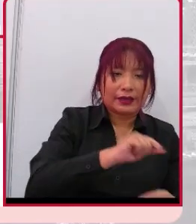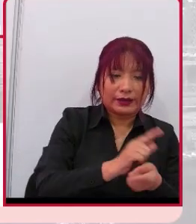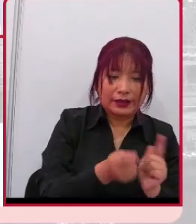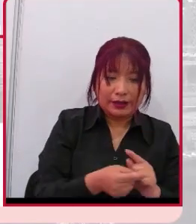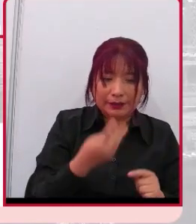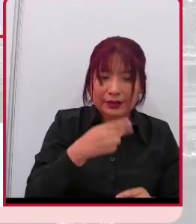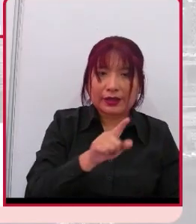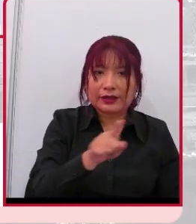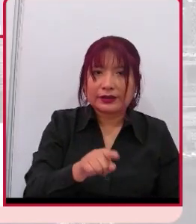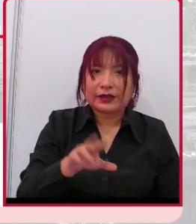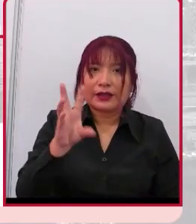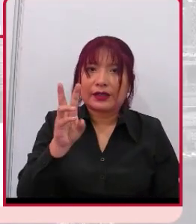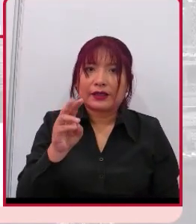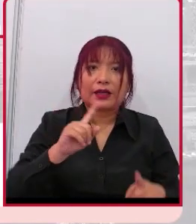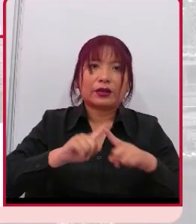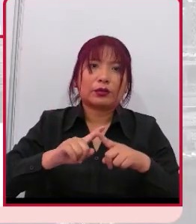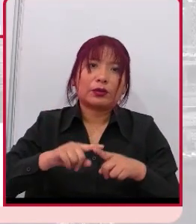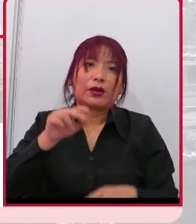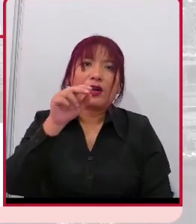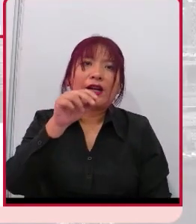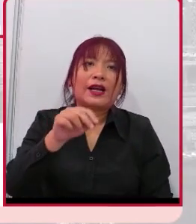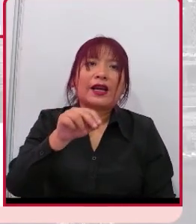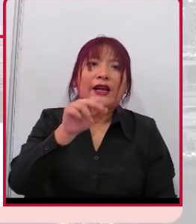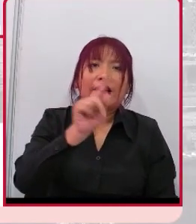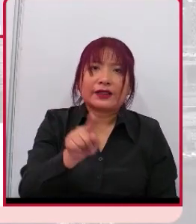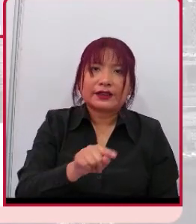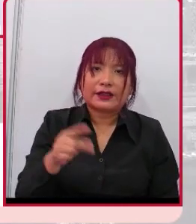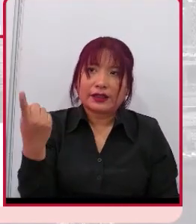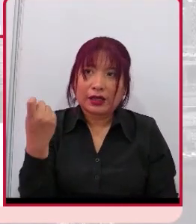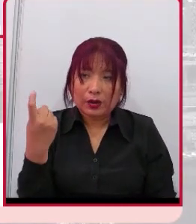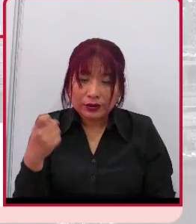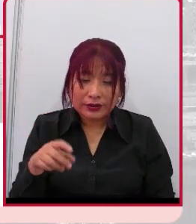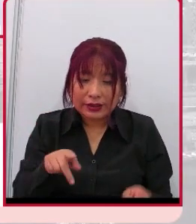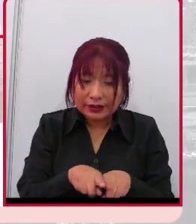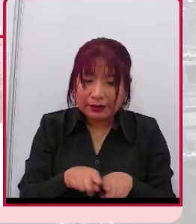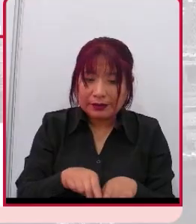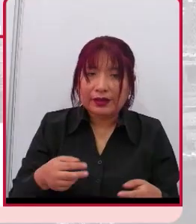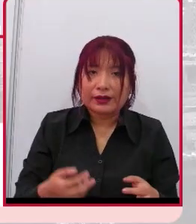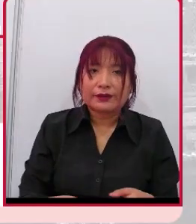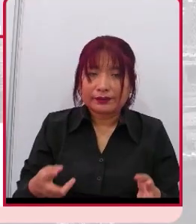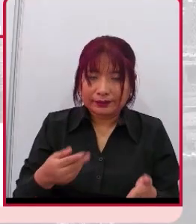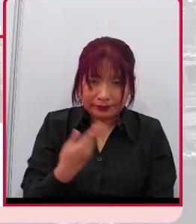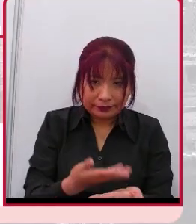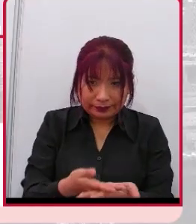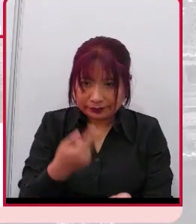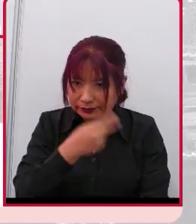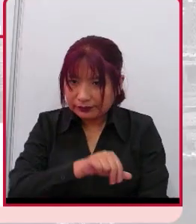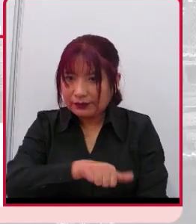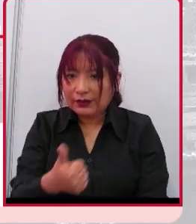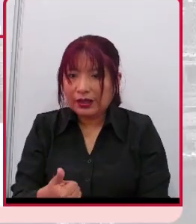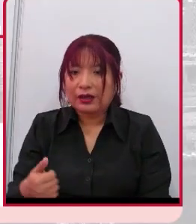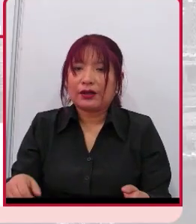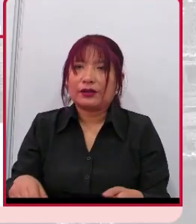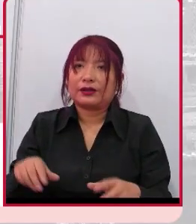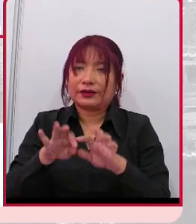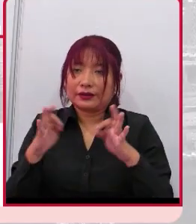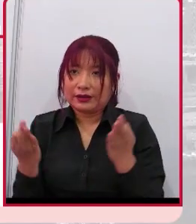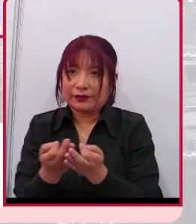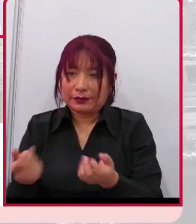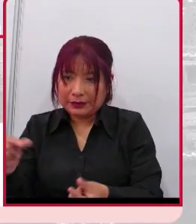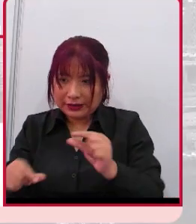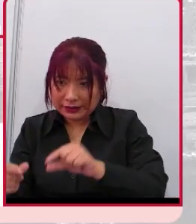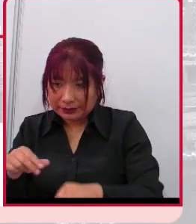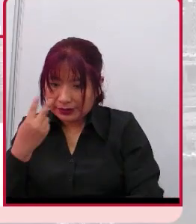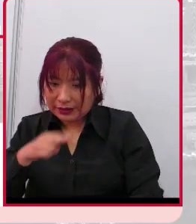por el Z11, validamos las formulaciones en estas familias químicas que había mencionado con respecto a la dosificación, y uno